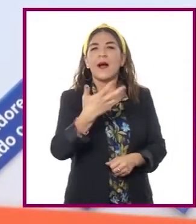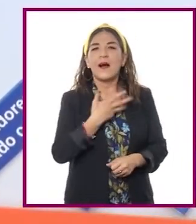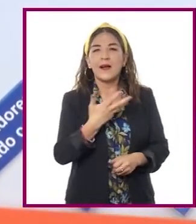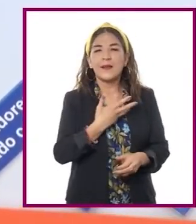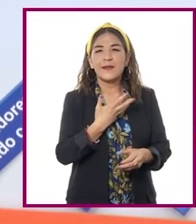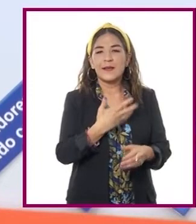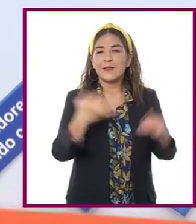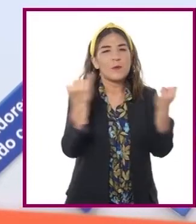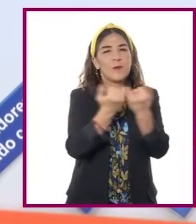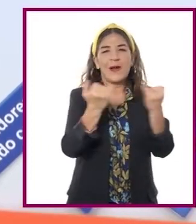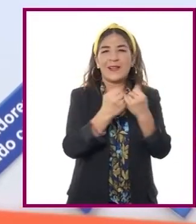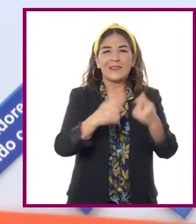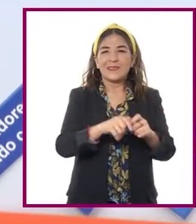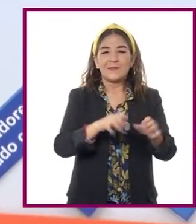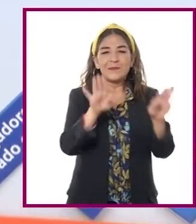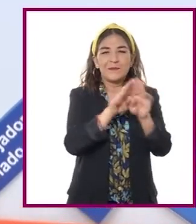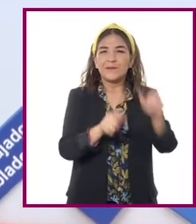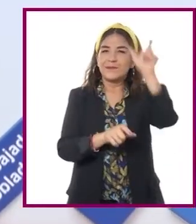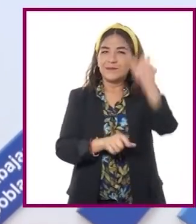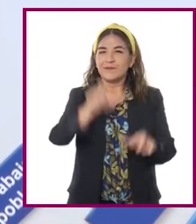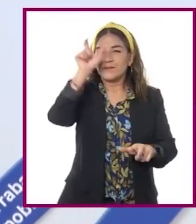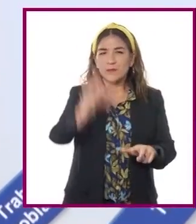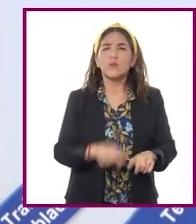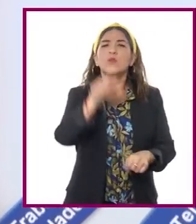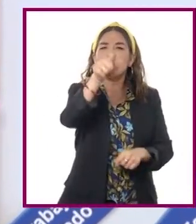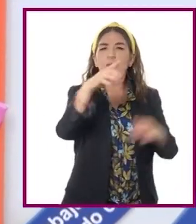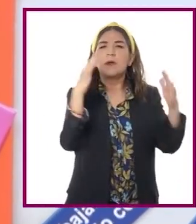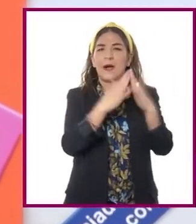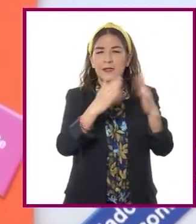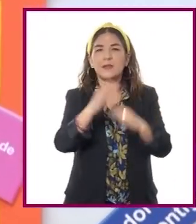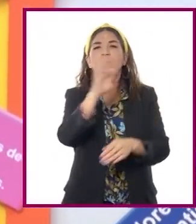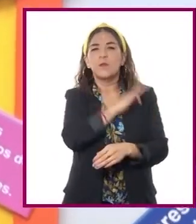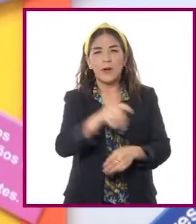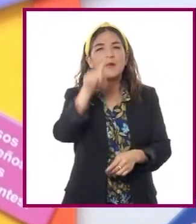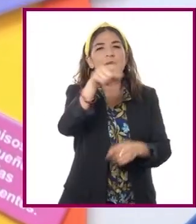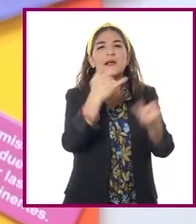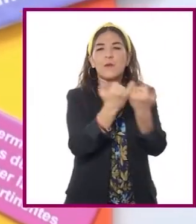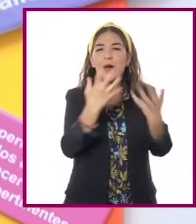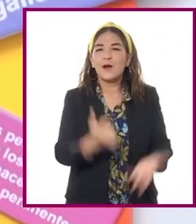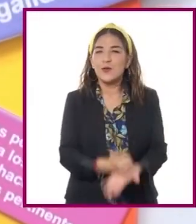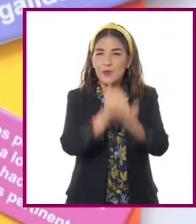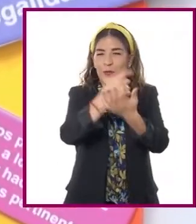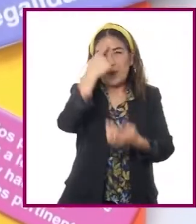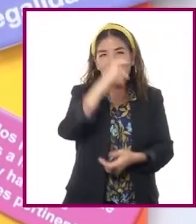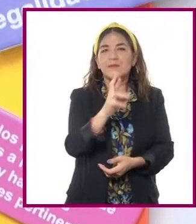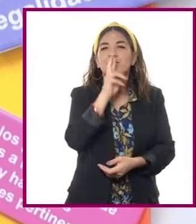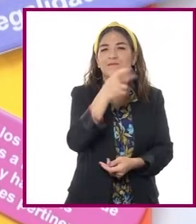tabla semejante. En casa, también acompáñenos a resolver esta actividad.